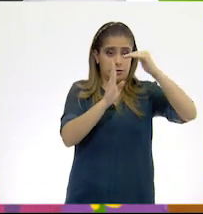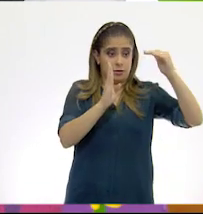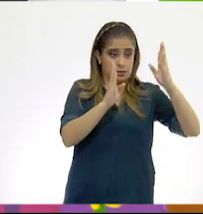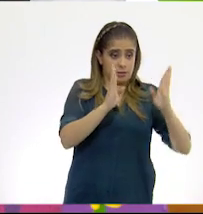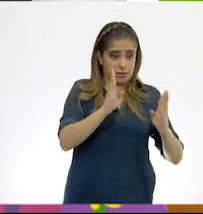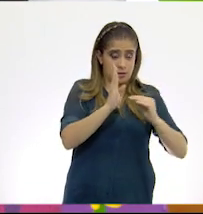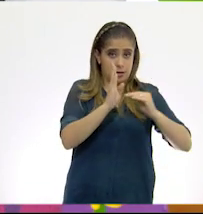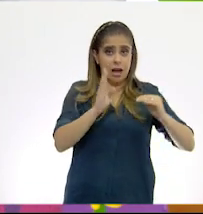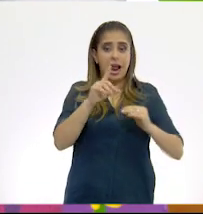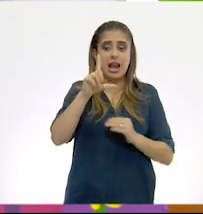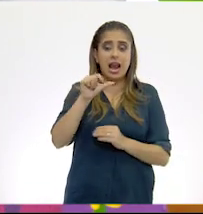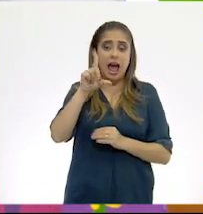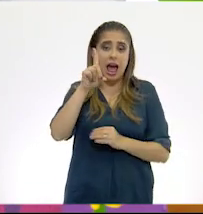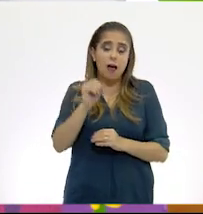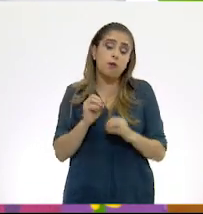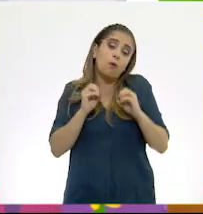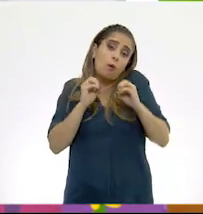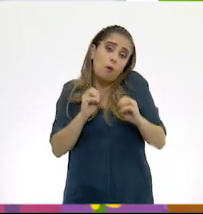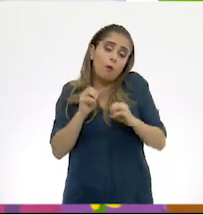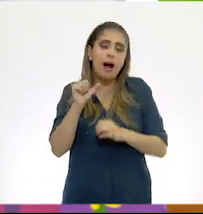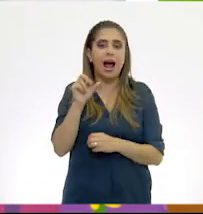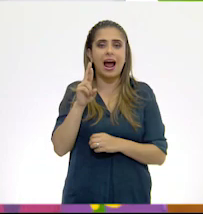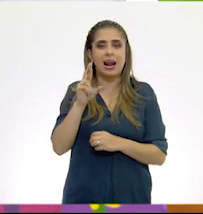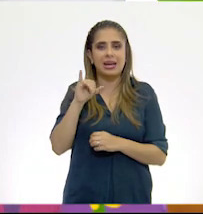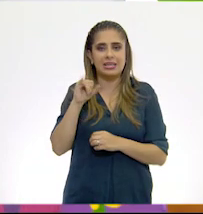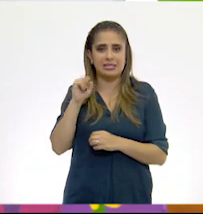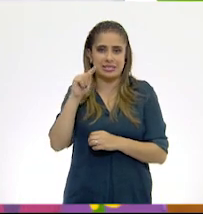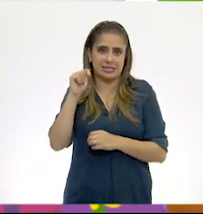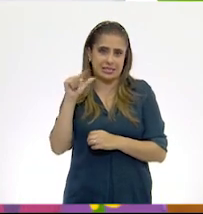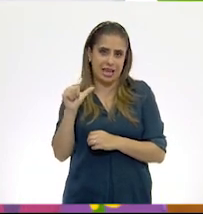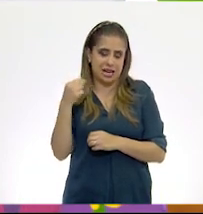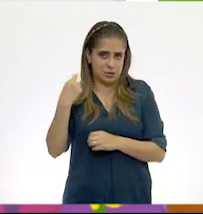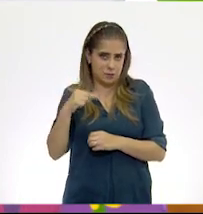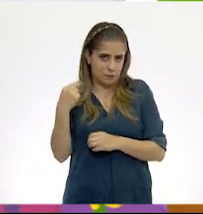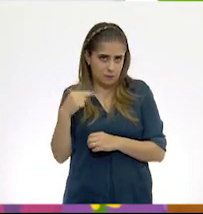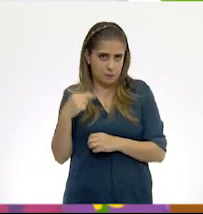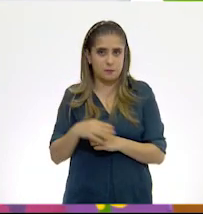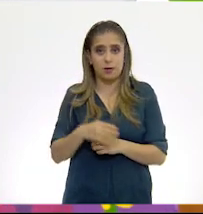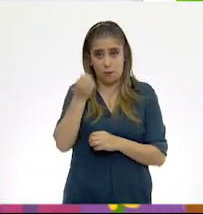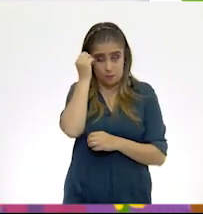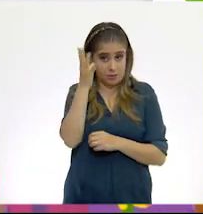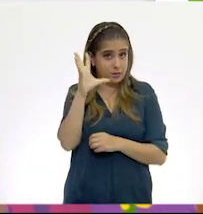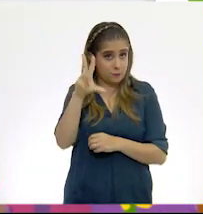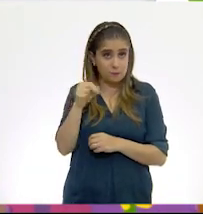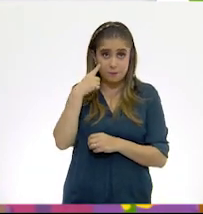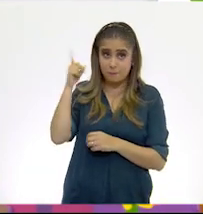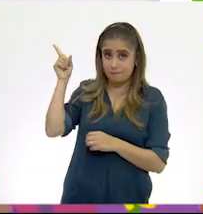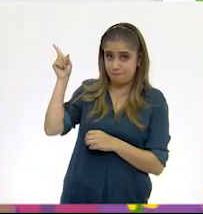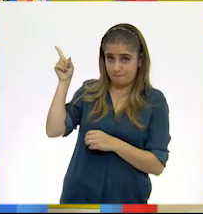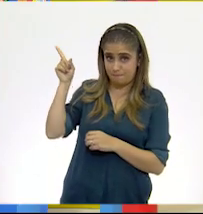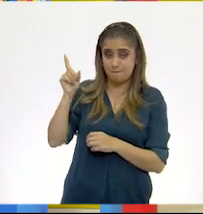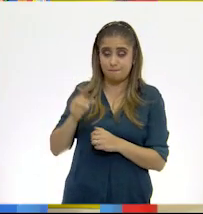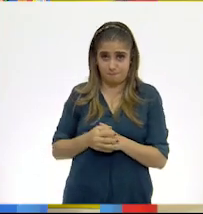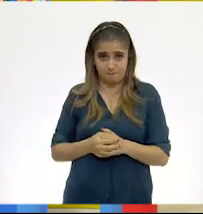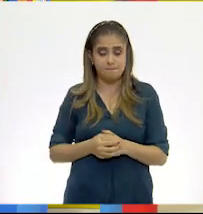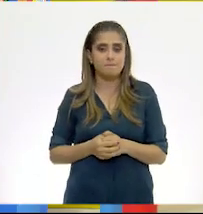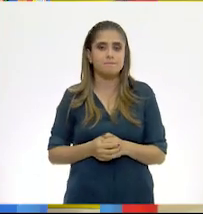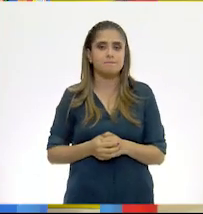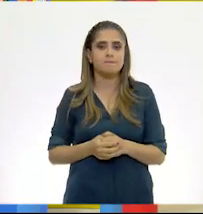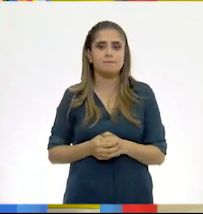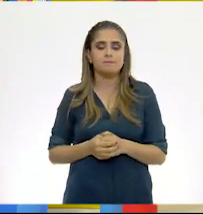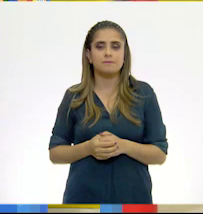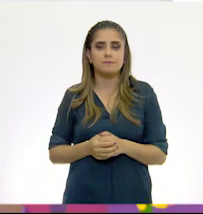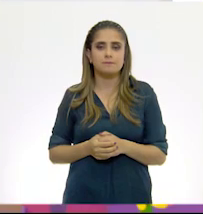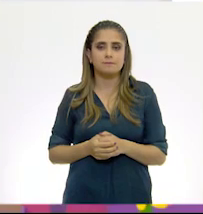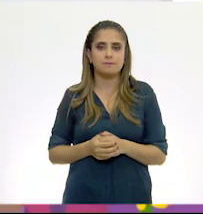a introducir, niñas y niños, esta palabra para que no se les olvide. Y la utilicemos cada vez más. Sí,